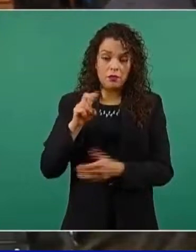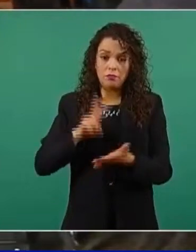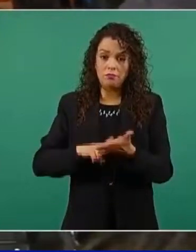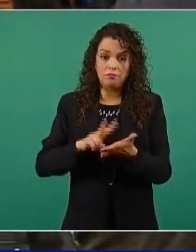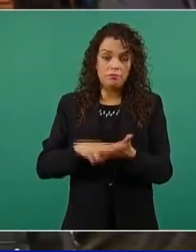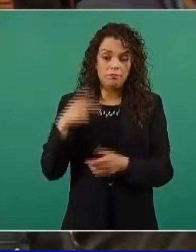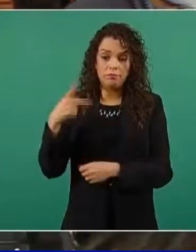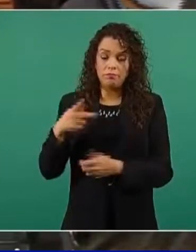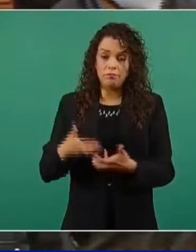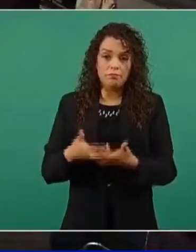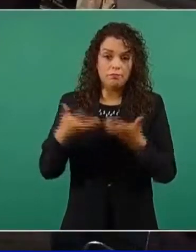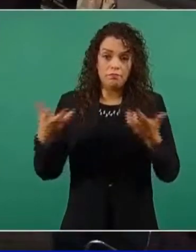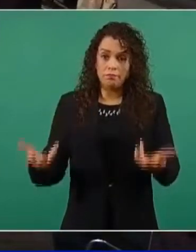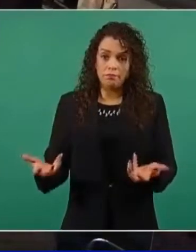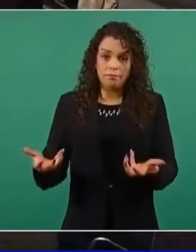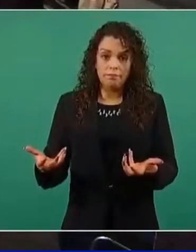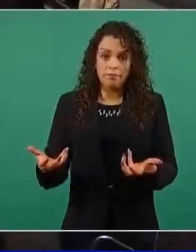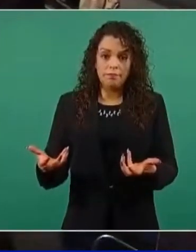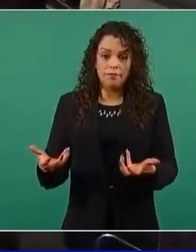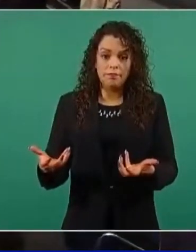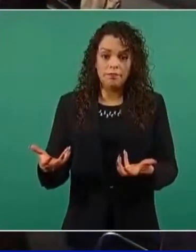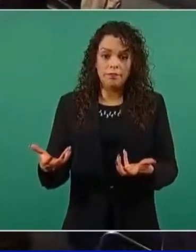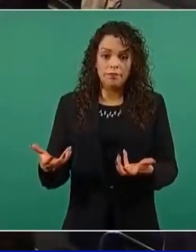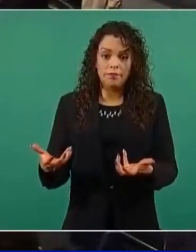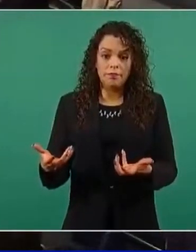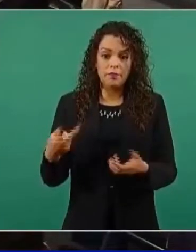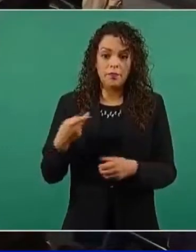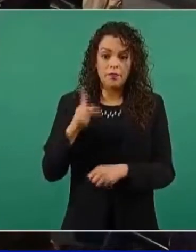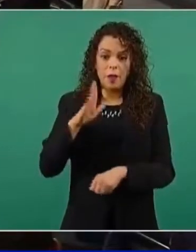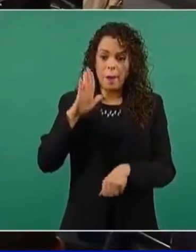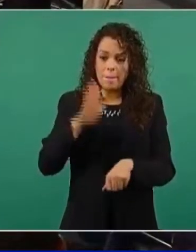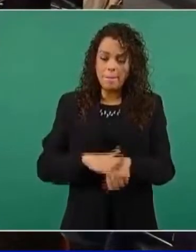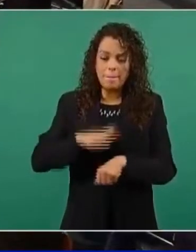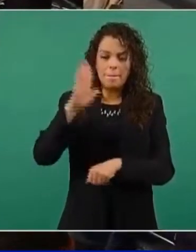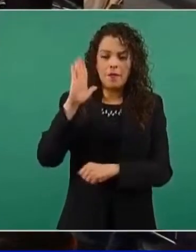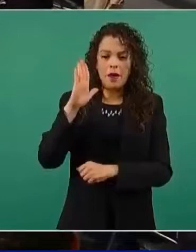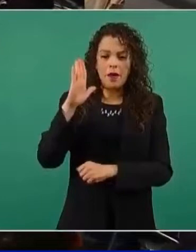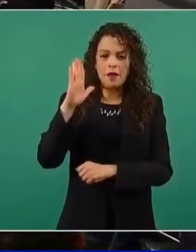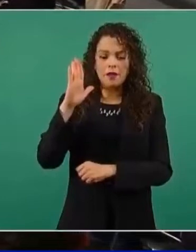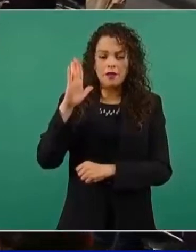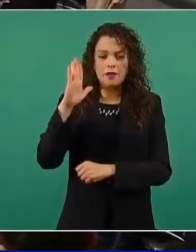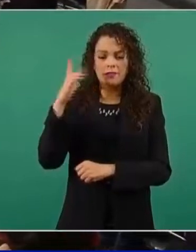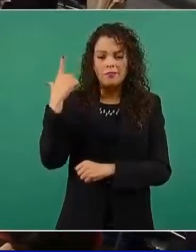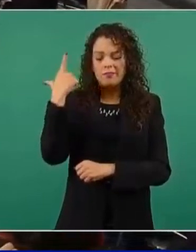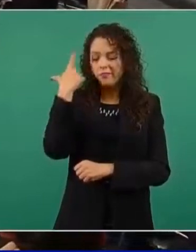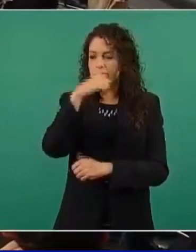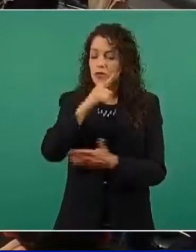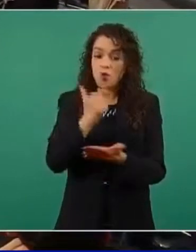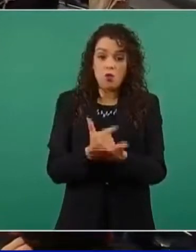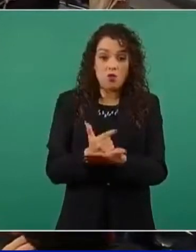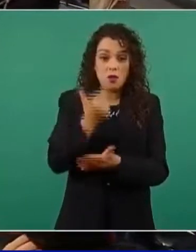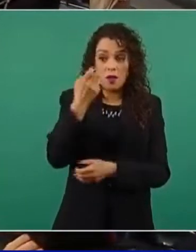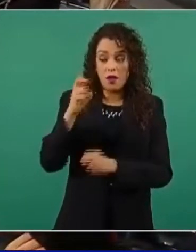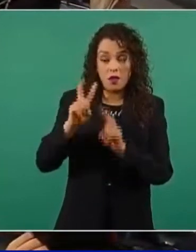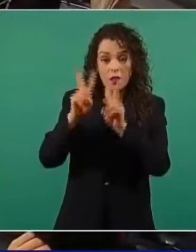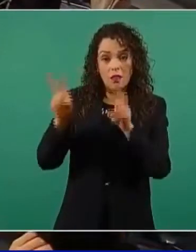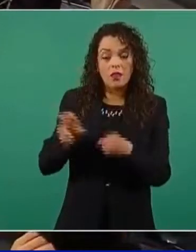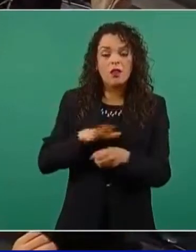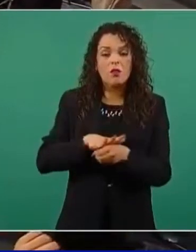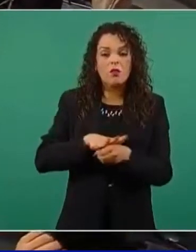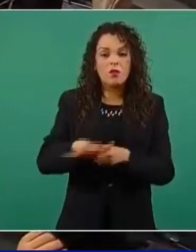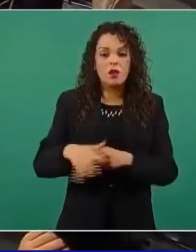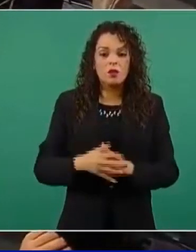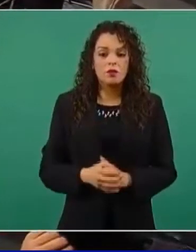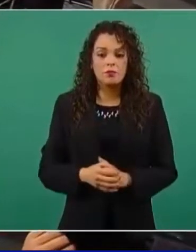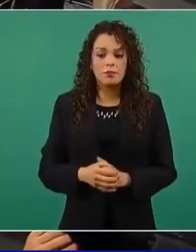terreno, pero lo más lamentable, lo más trágico de este asunto es que el